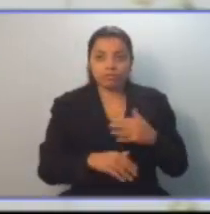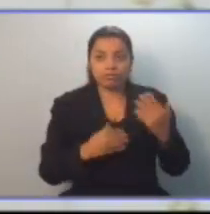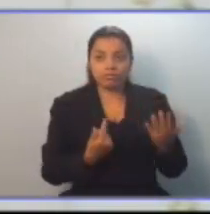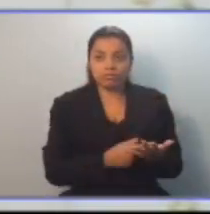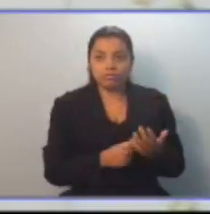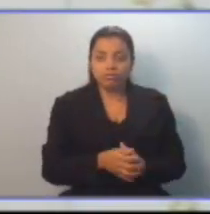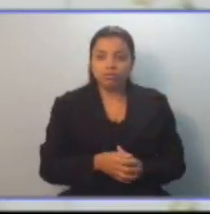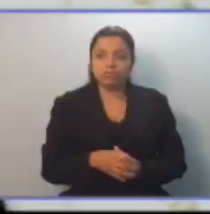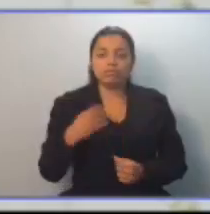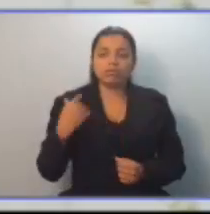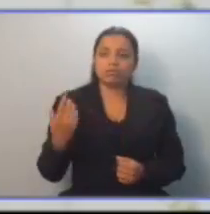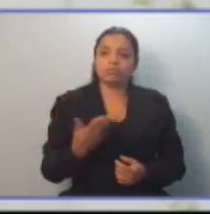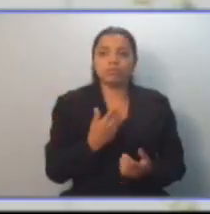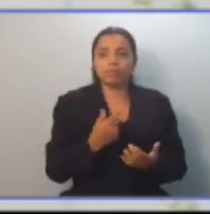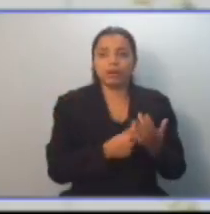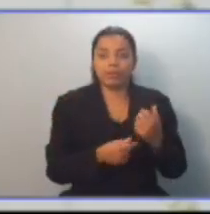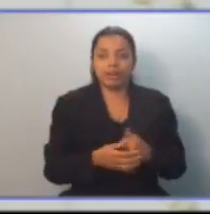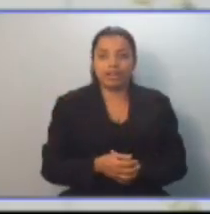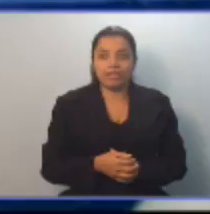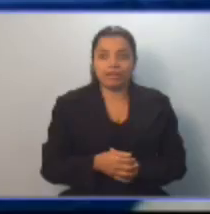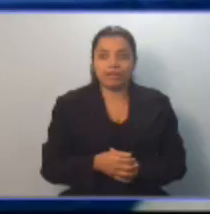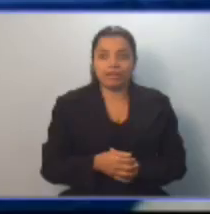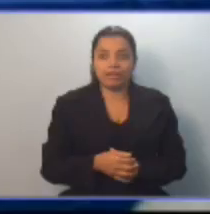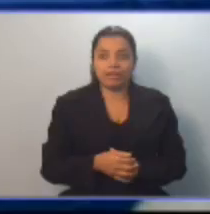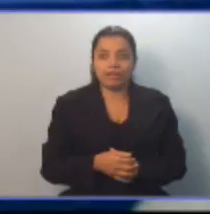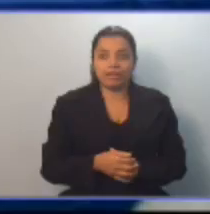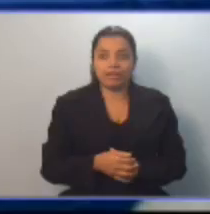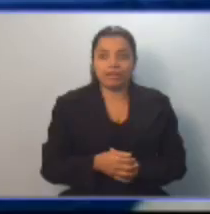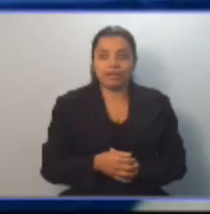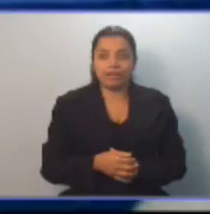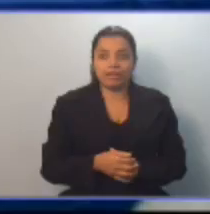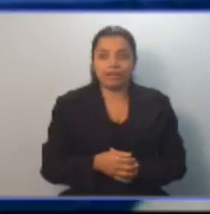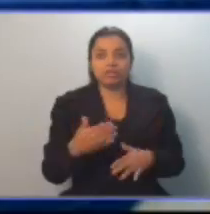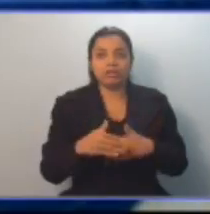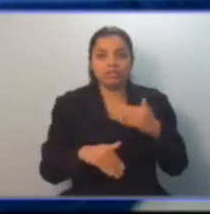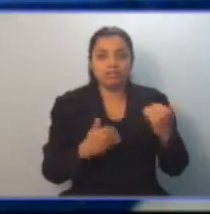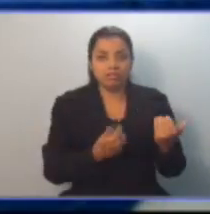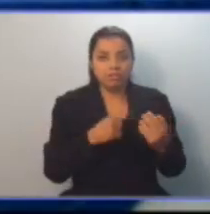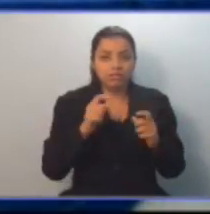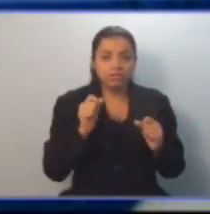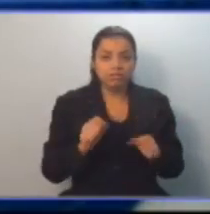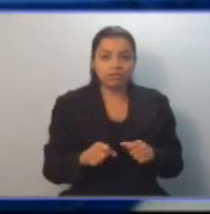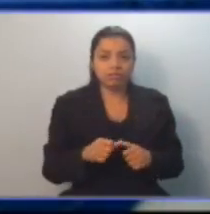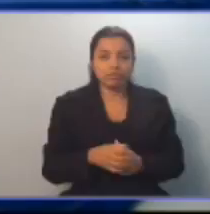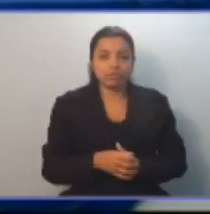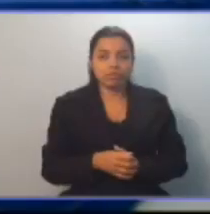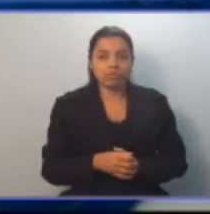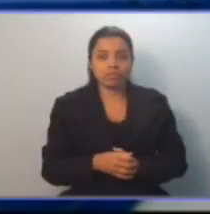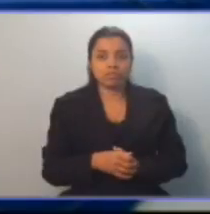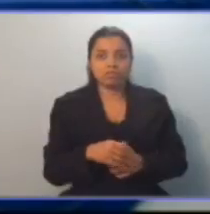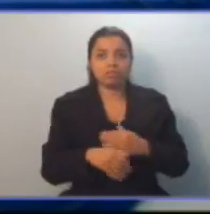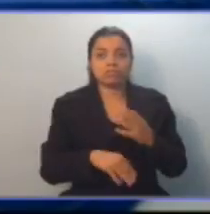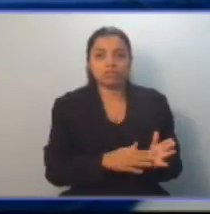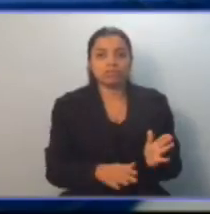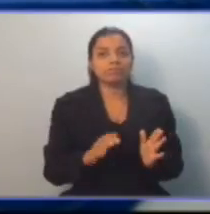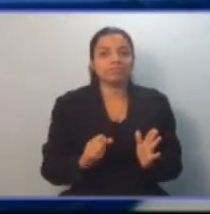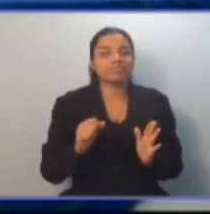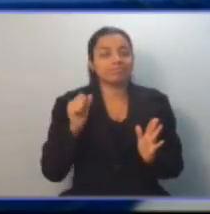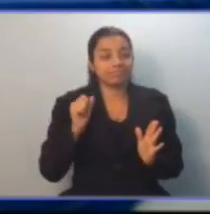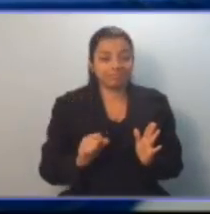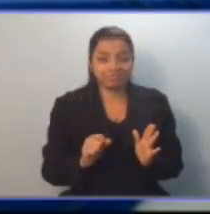dos resoluciones no recogen toda la realidad del expediente. En cambio, si se pueden estar presentes en una audiencia inicial, por si se le llama